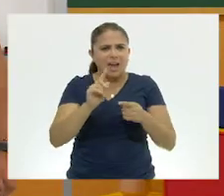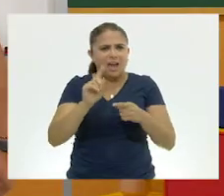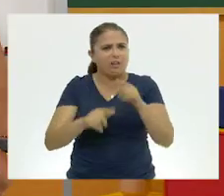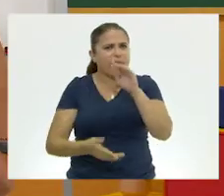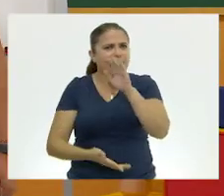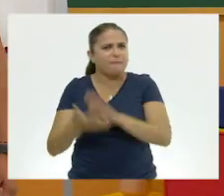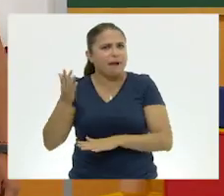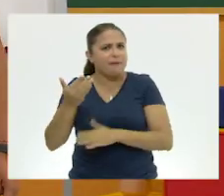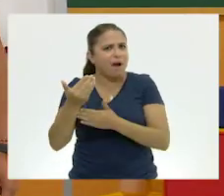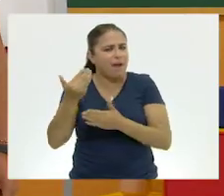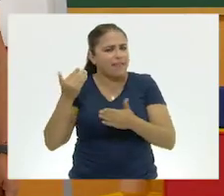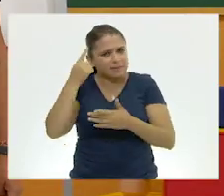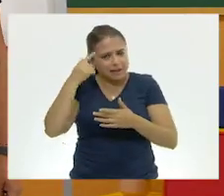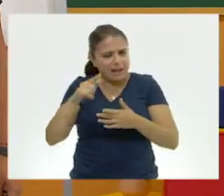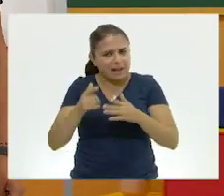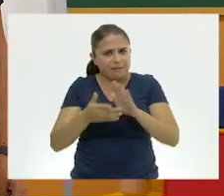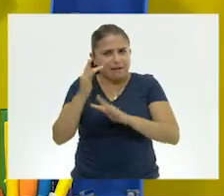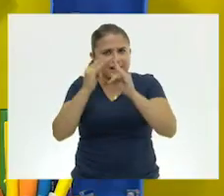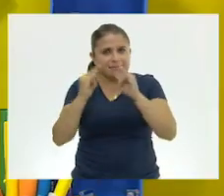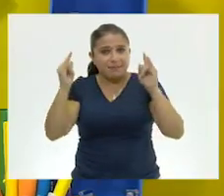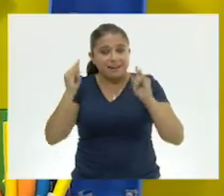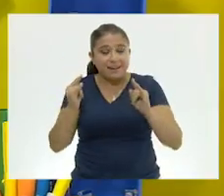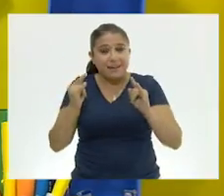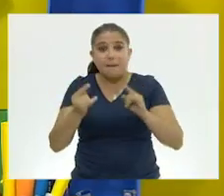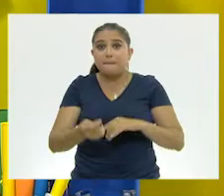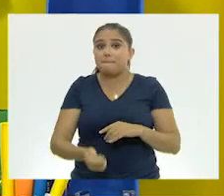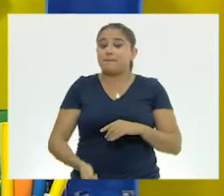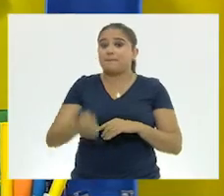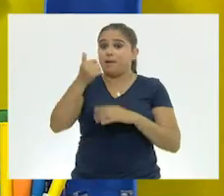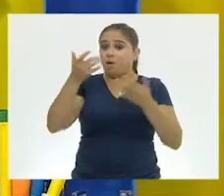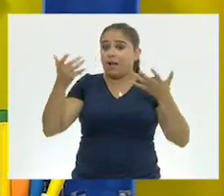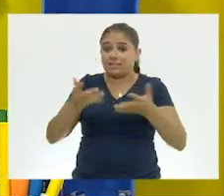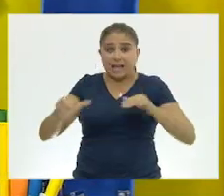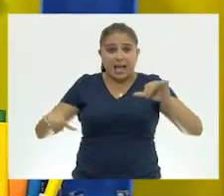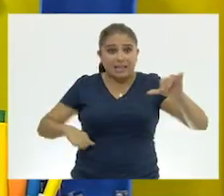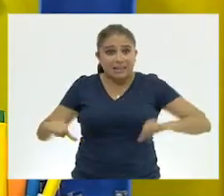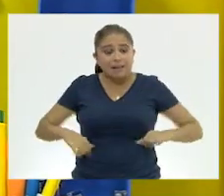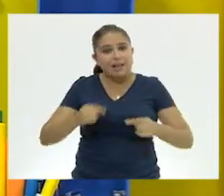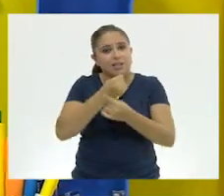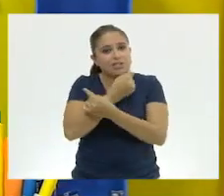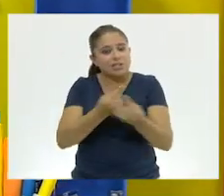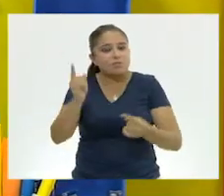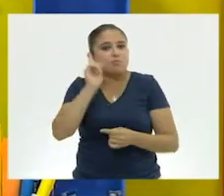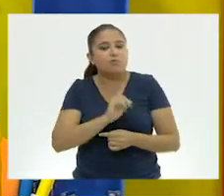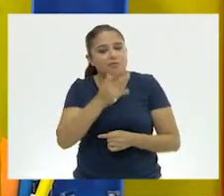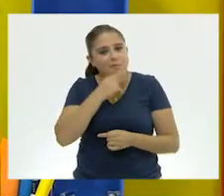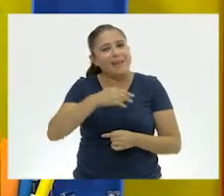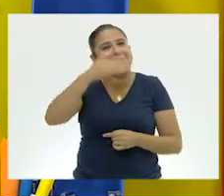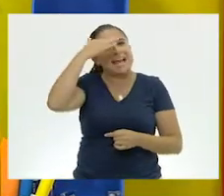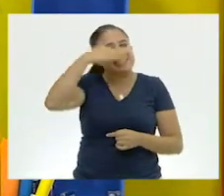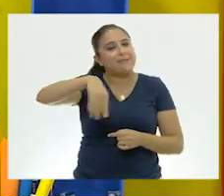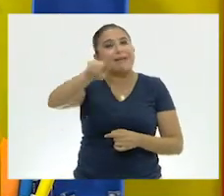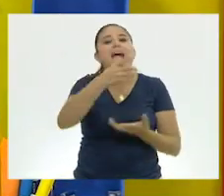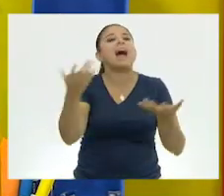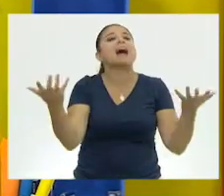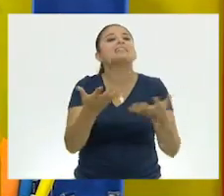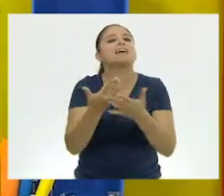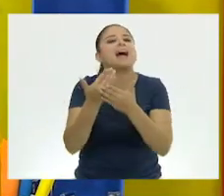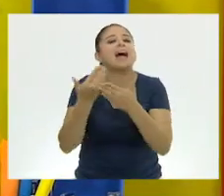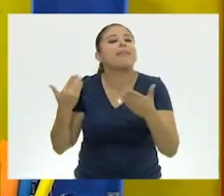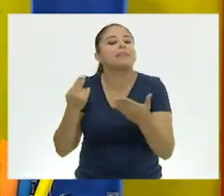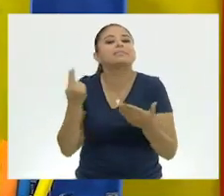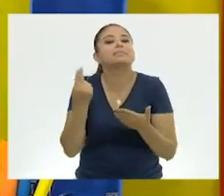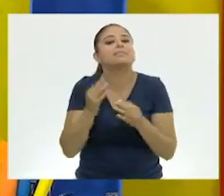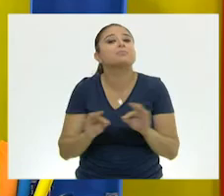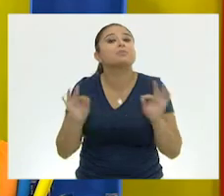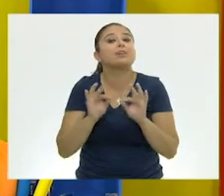vamos antes de irnos de campamento? Ay, yo creo que primero, antes de cualquier actividad, las niñas y los niños ya saben qué tenemos que hacer, ¿verdad? ¿Qué les